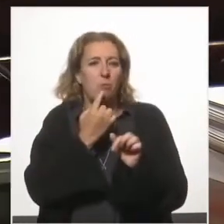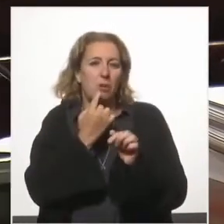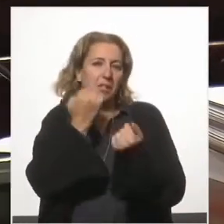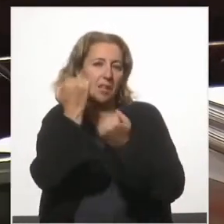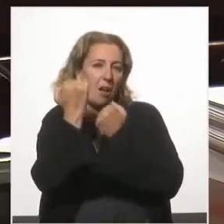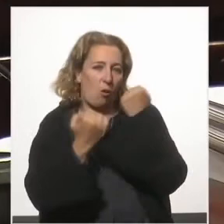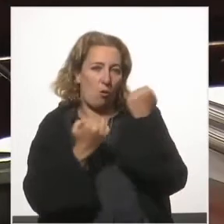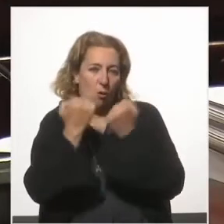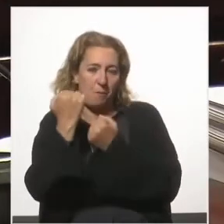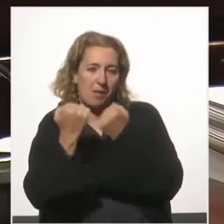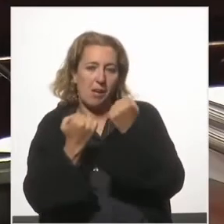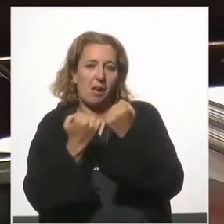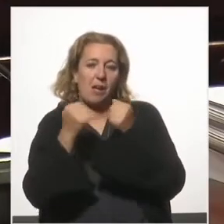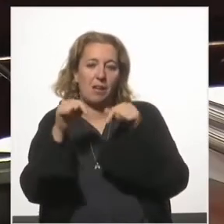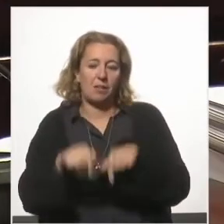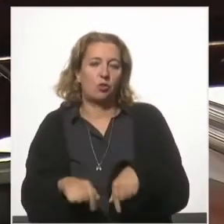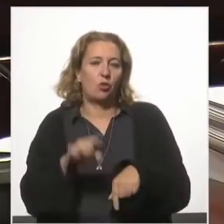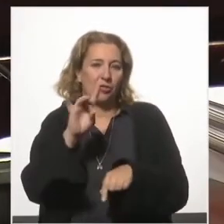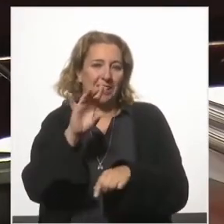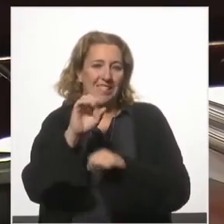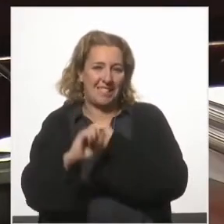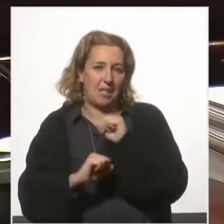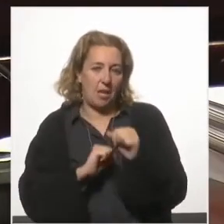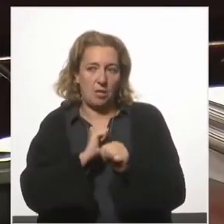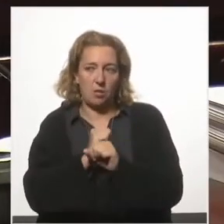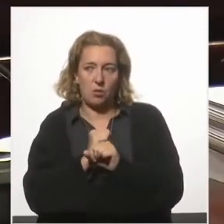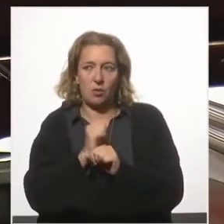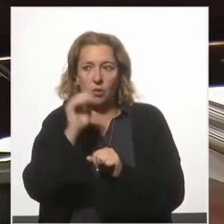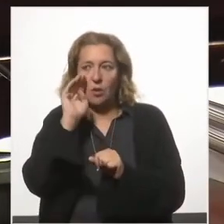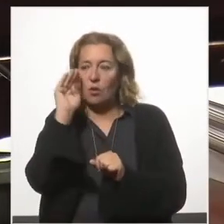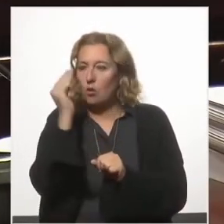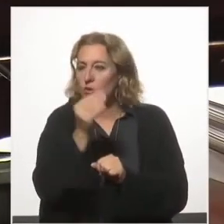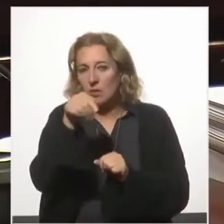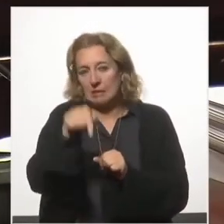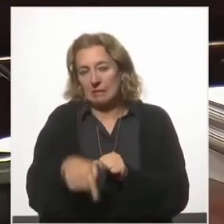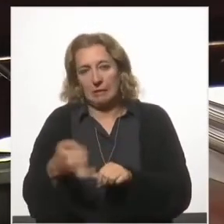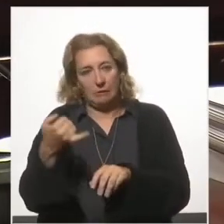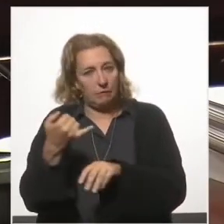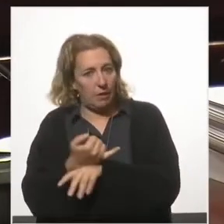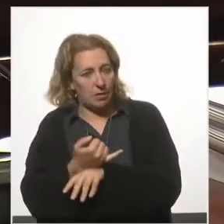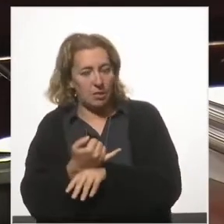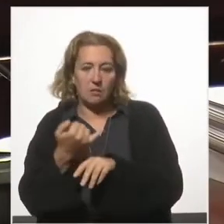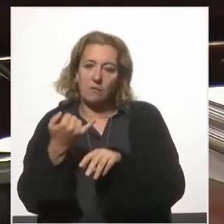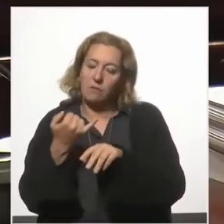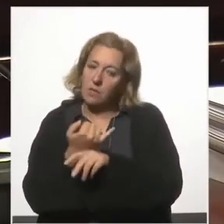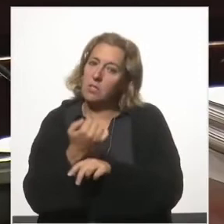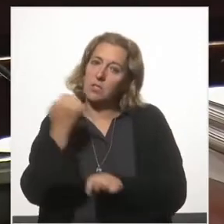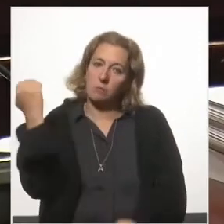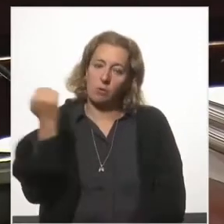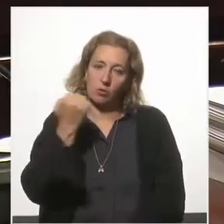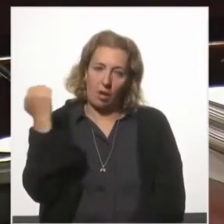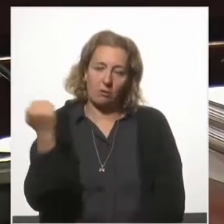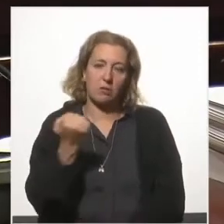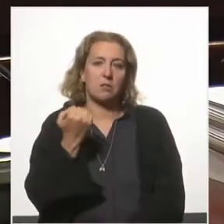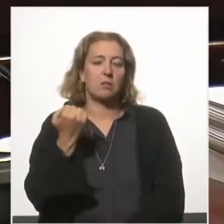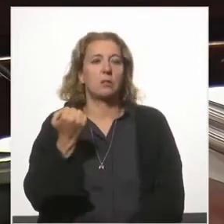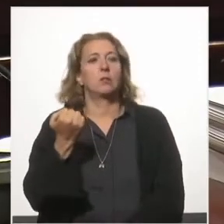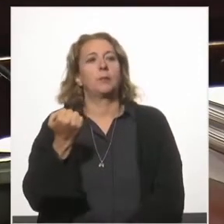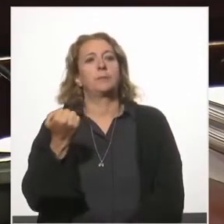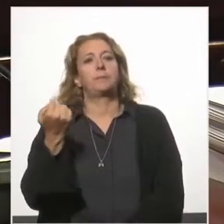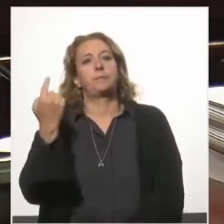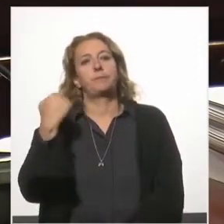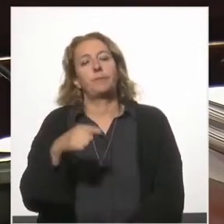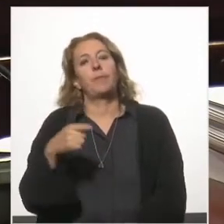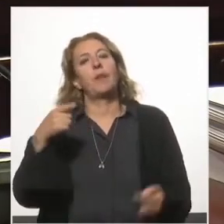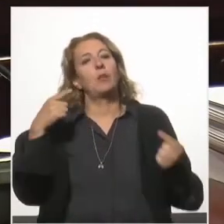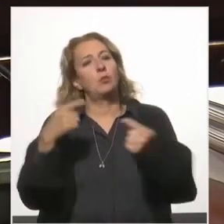económica de estos 15 años, reconocer estas fallas, que son fallas importantes y contra las